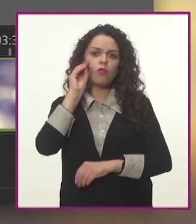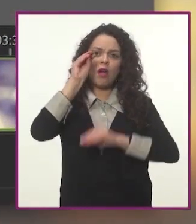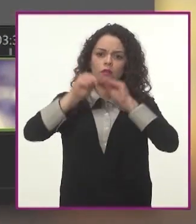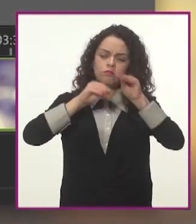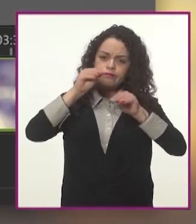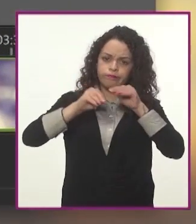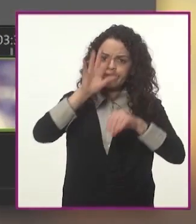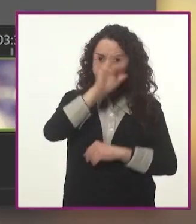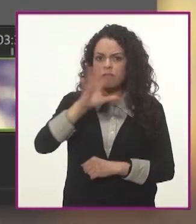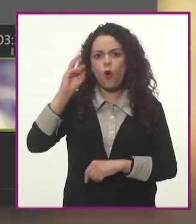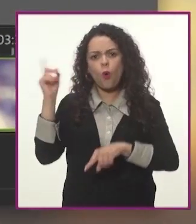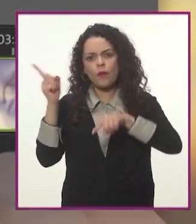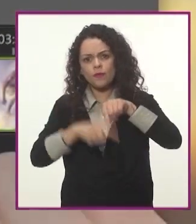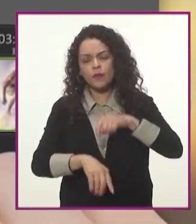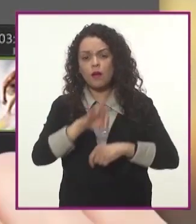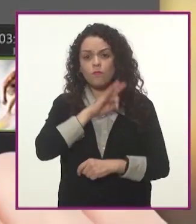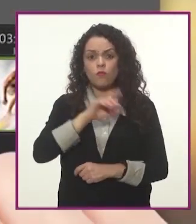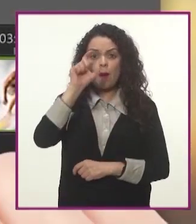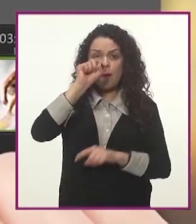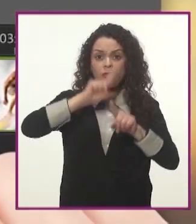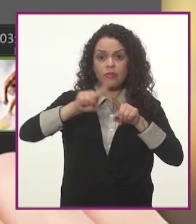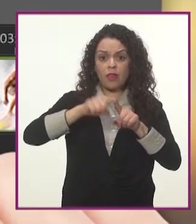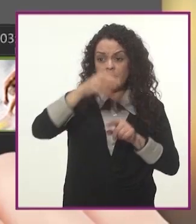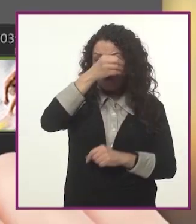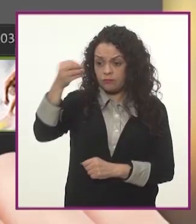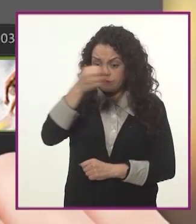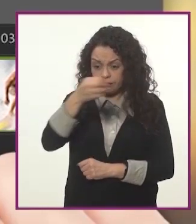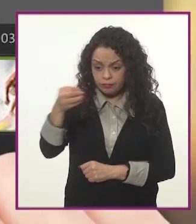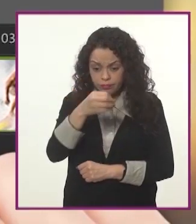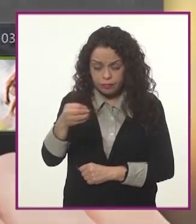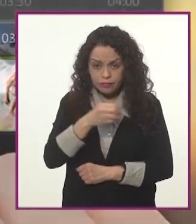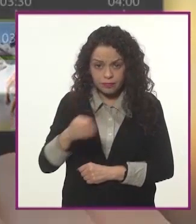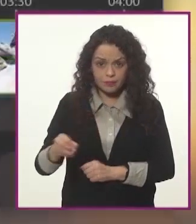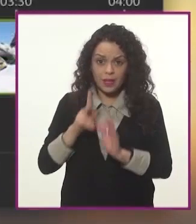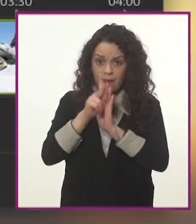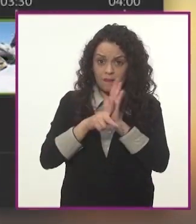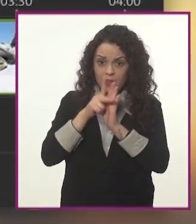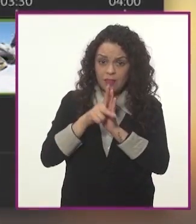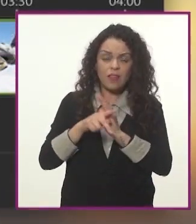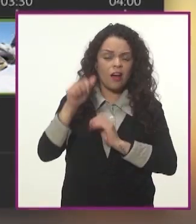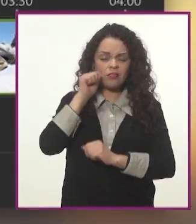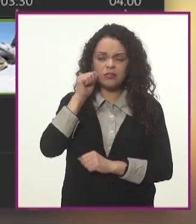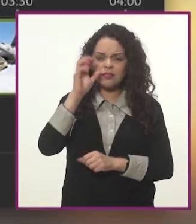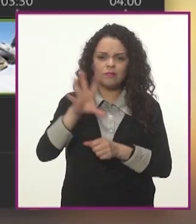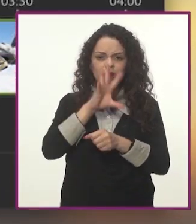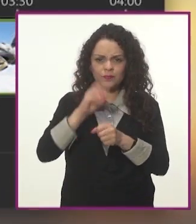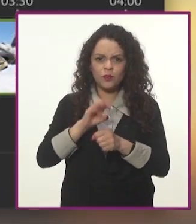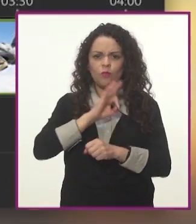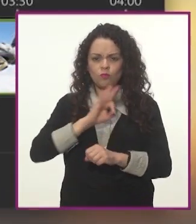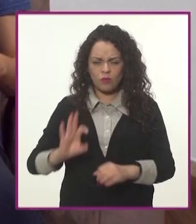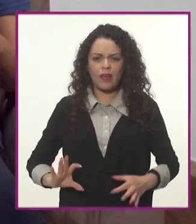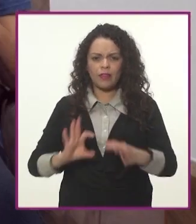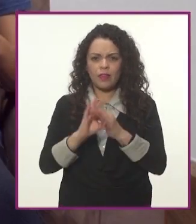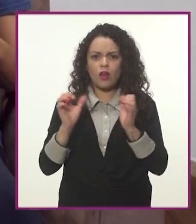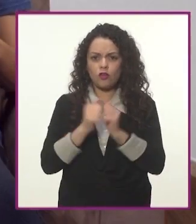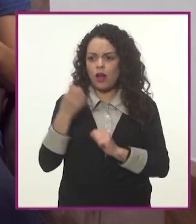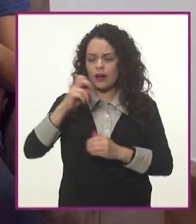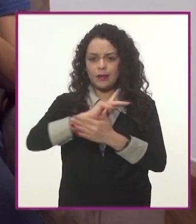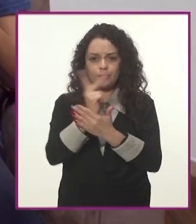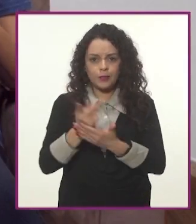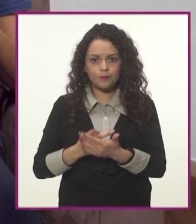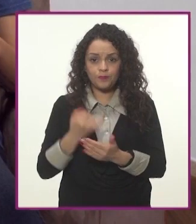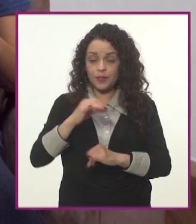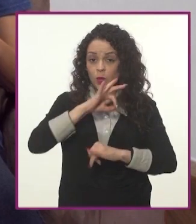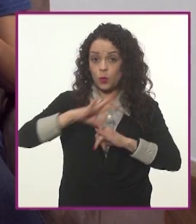más de 20 transiciones. La mayoría de los formatos de video son compatibles con este programa. Y por